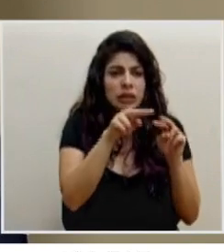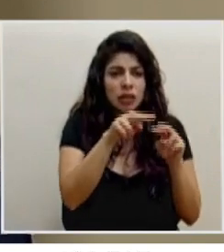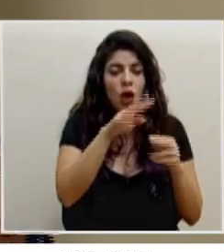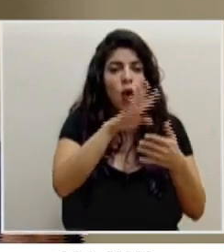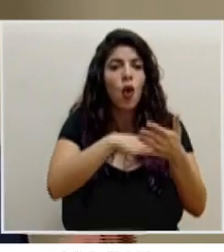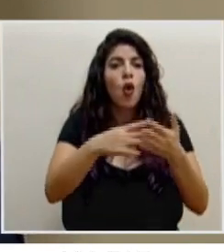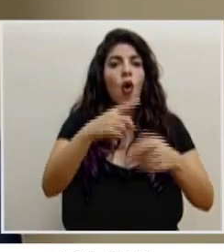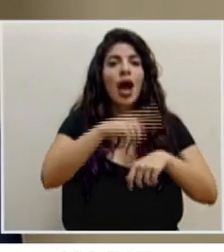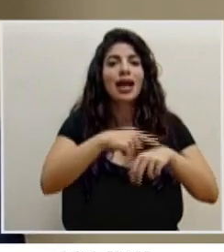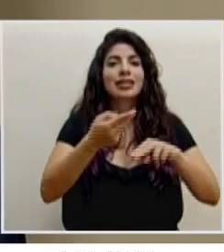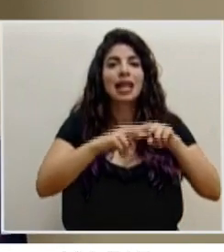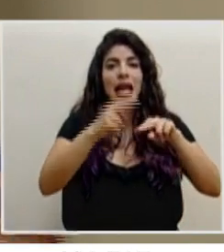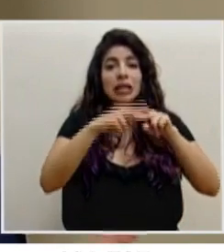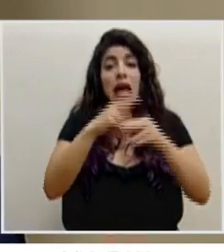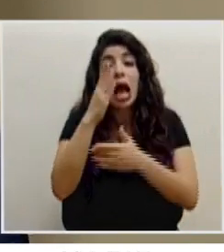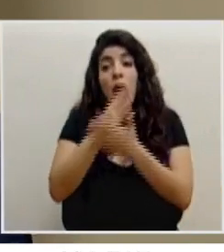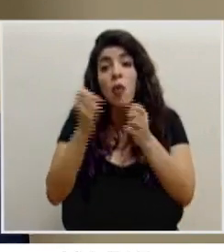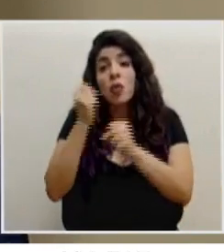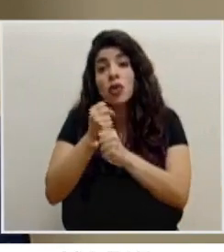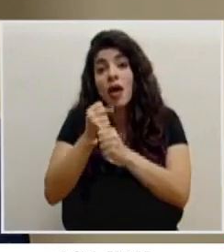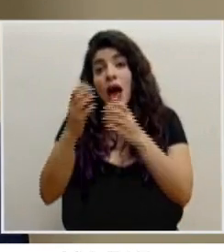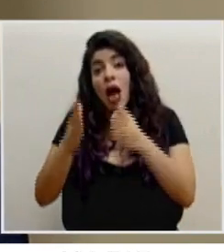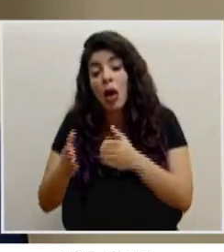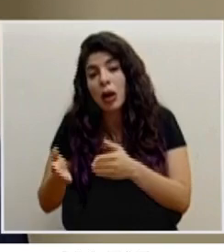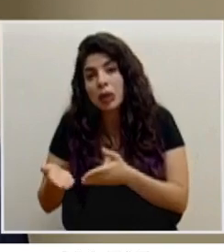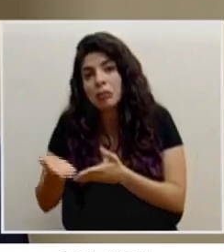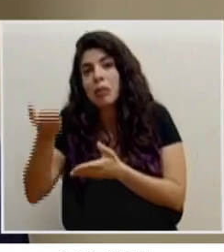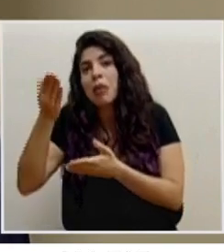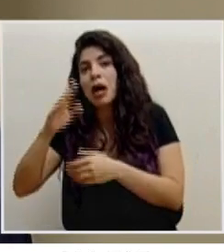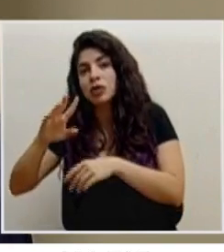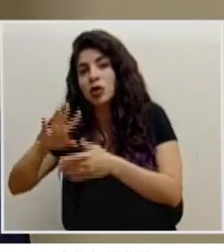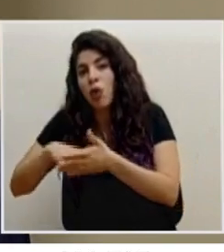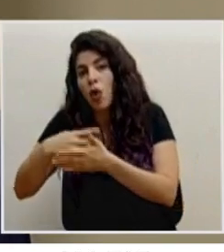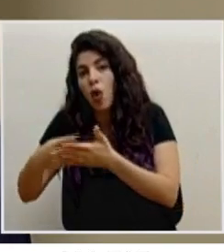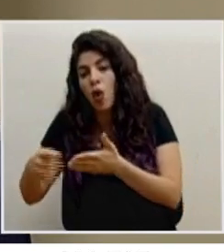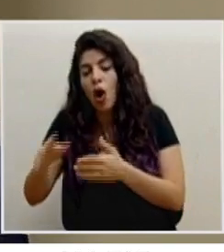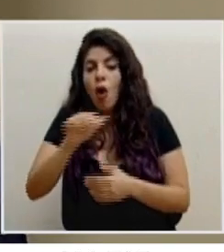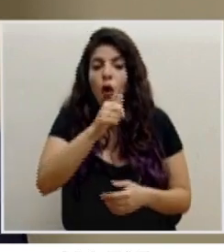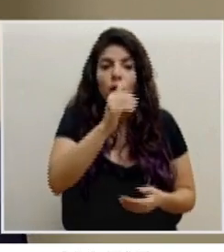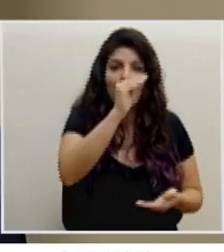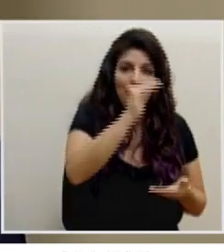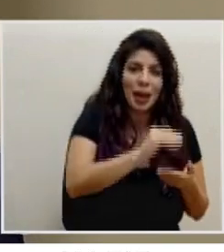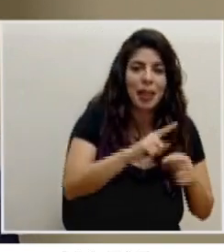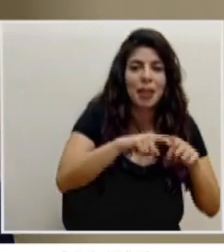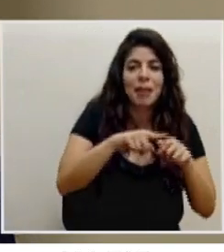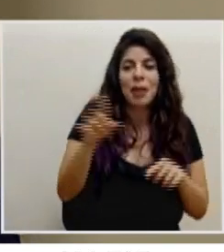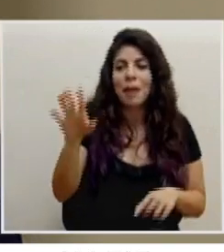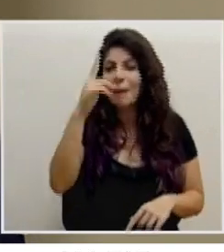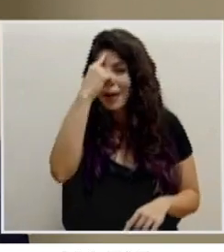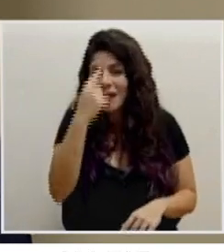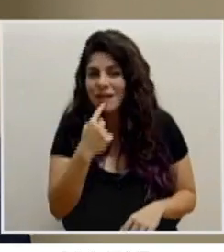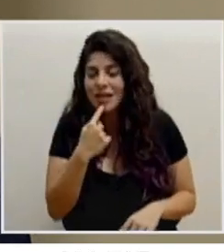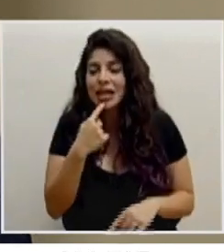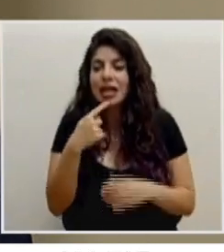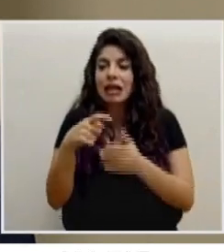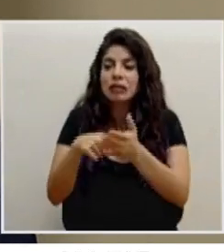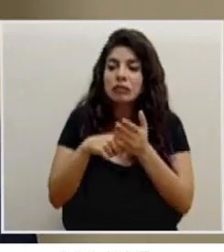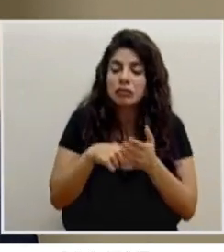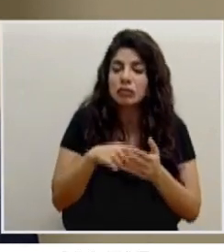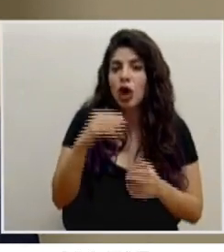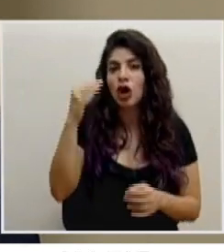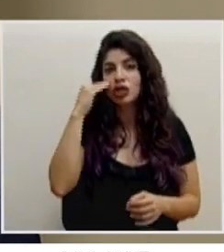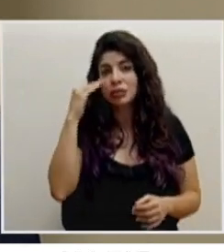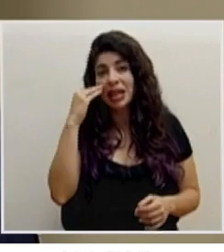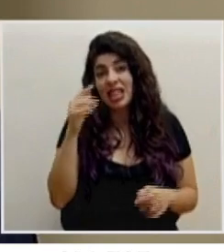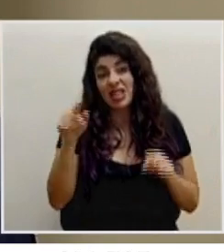que habrán algunos funcionarios que trabajan más que otros también, como le digo, por su perfil, por su demanda, ¿verdad? Por su conocimiento. Entonces también en